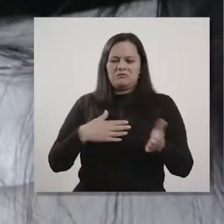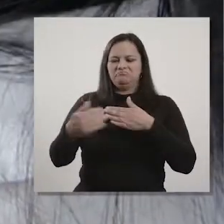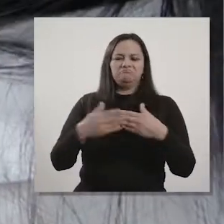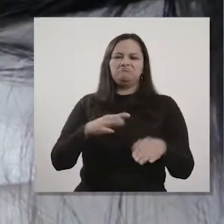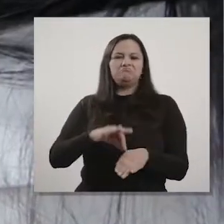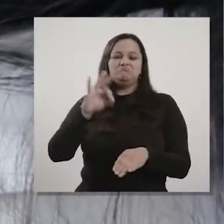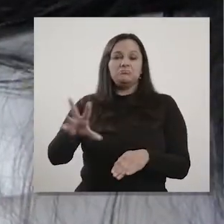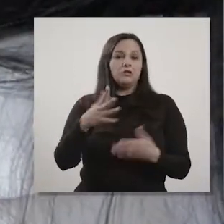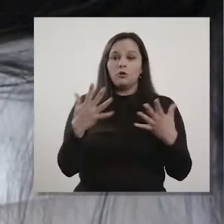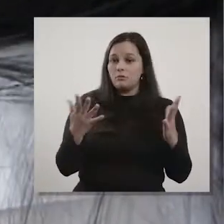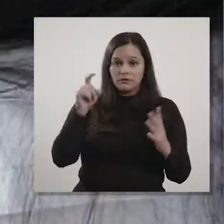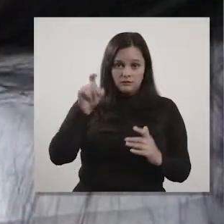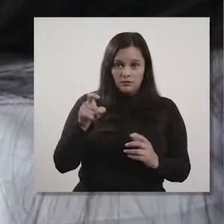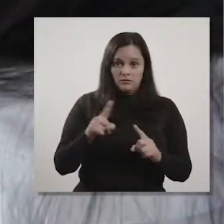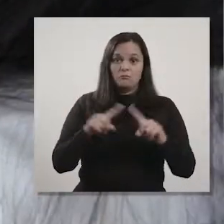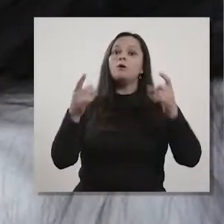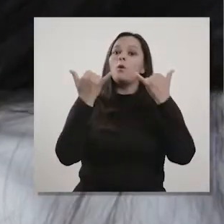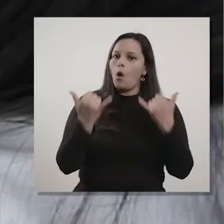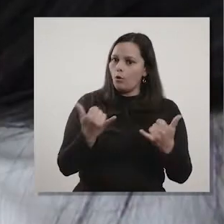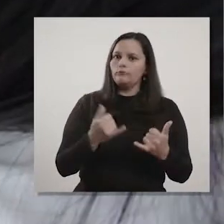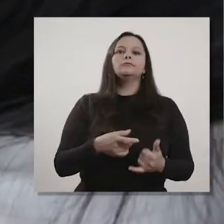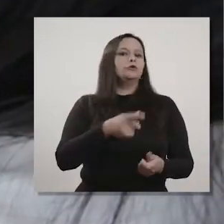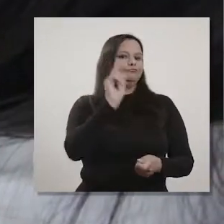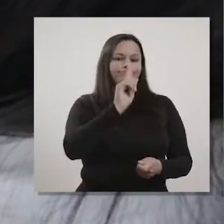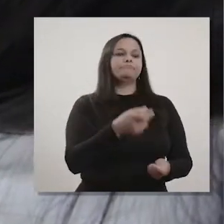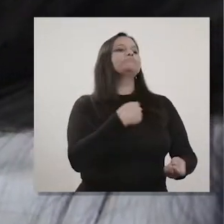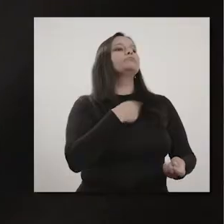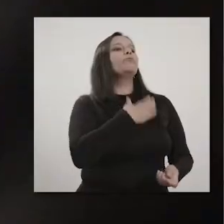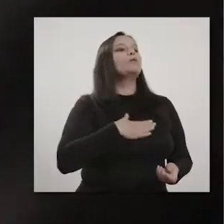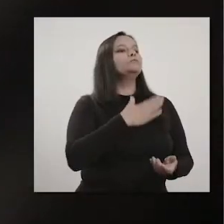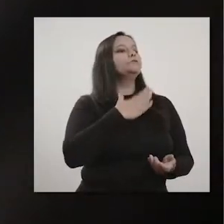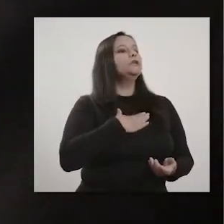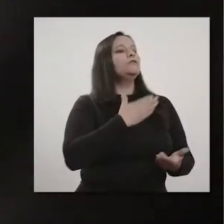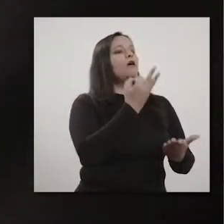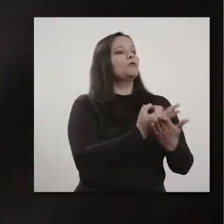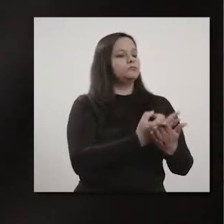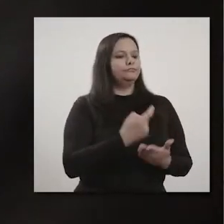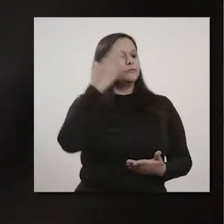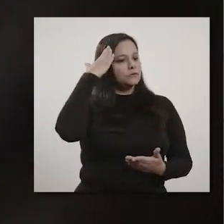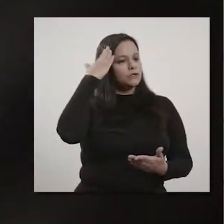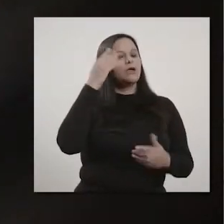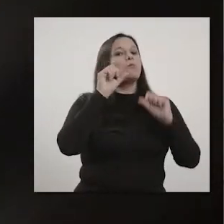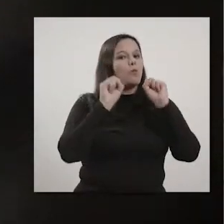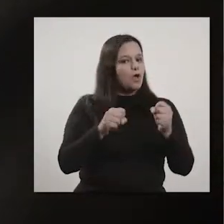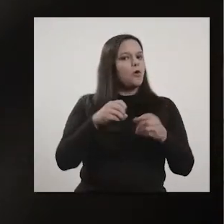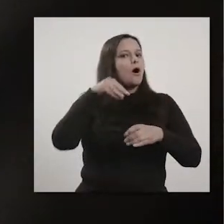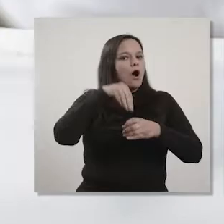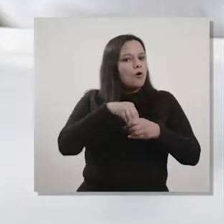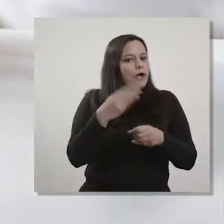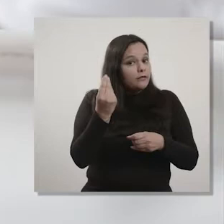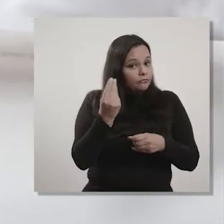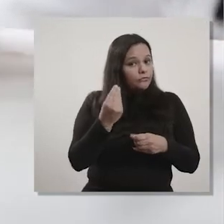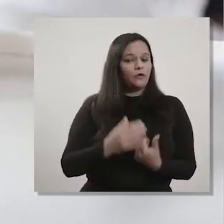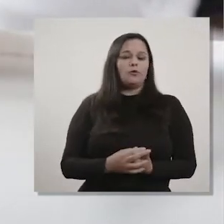daba mis datos tampoco porque no le veía la necesidad. Ahora realmente las exijo porque yo sé que a través de eso puedo ahorrar. Hace un